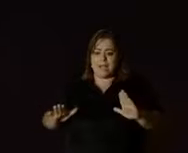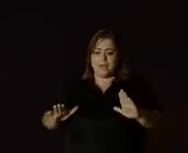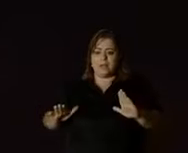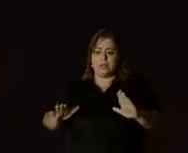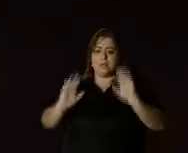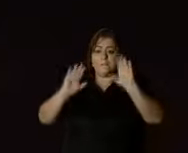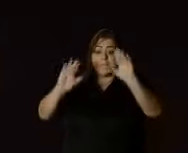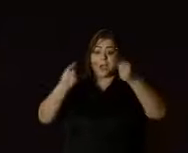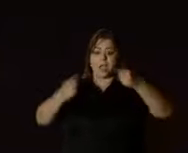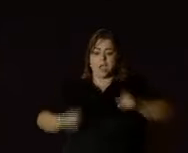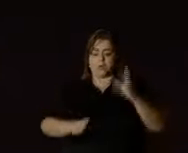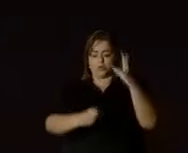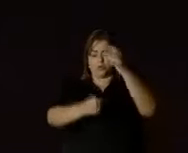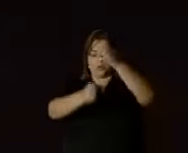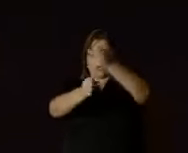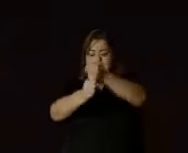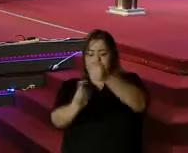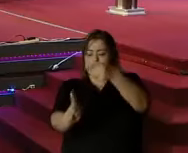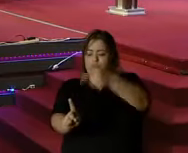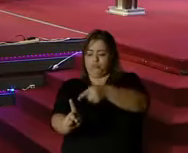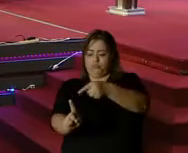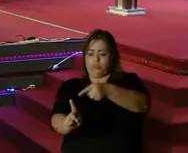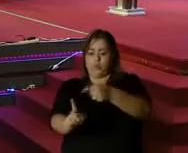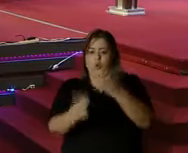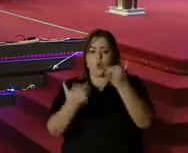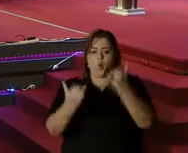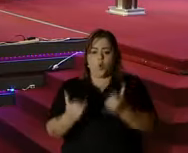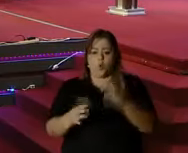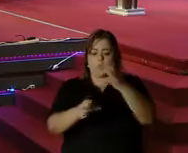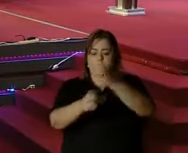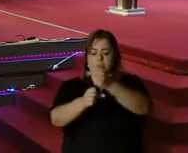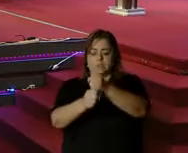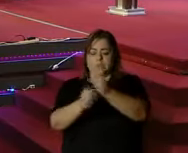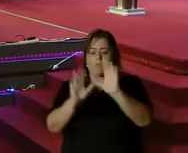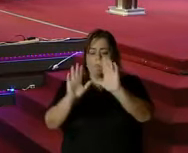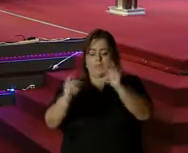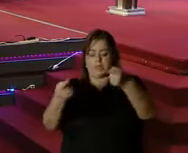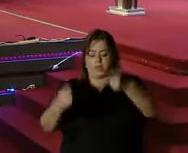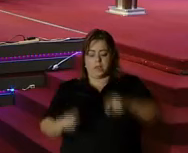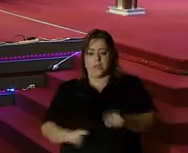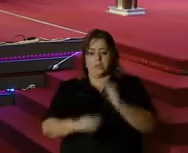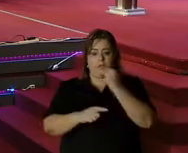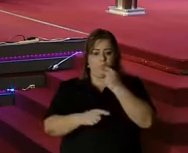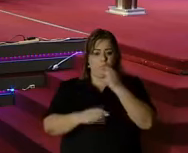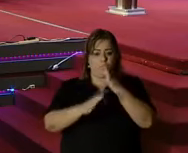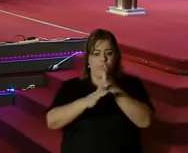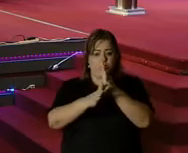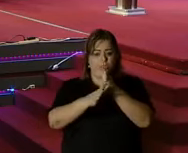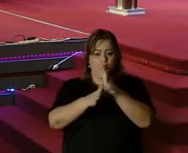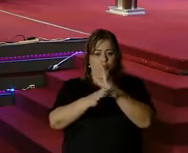Hasta hoy. Hasta hoy. Shekata. Oh, soko.